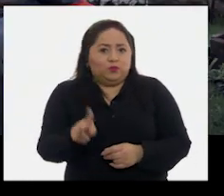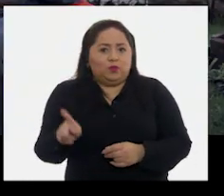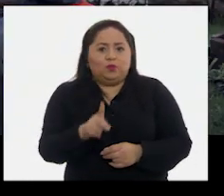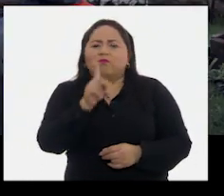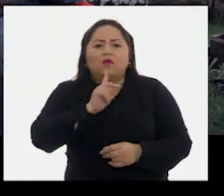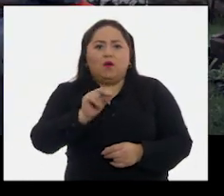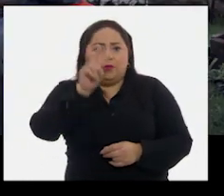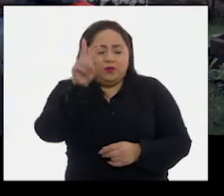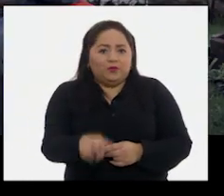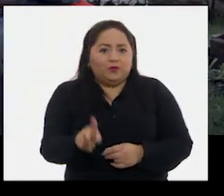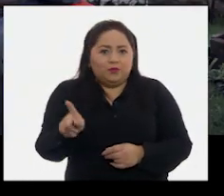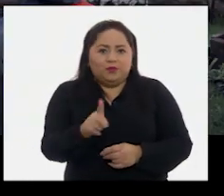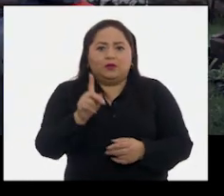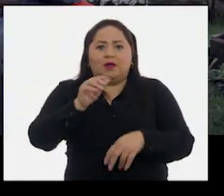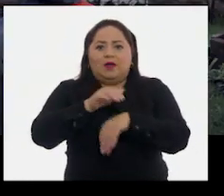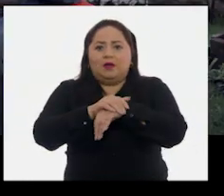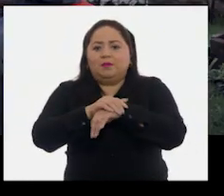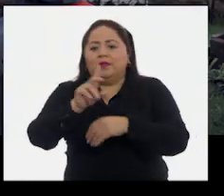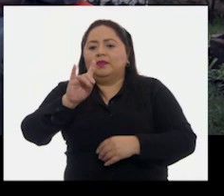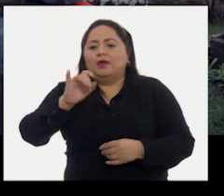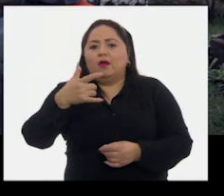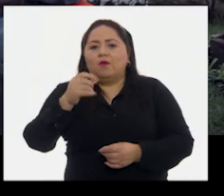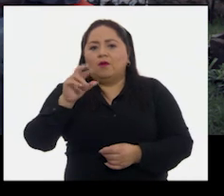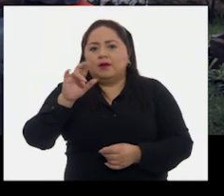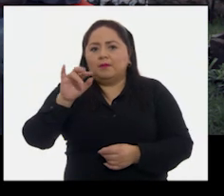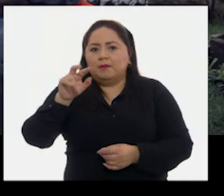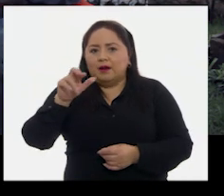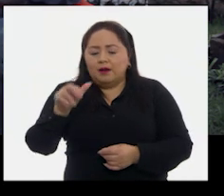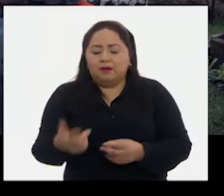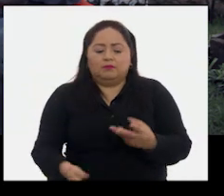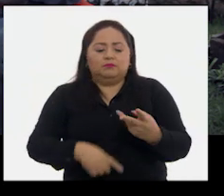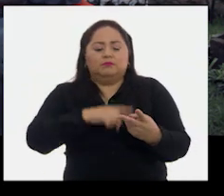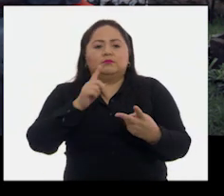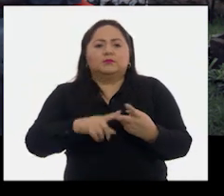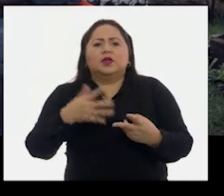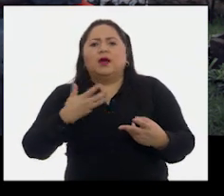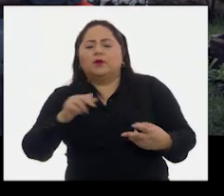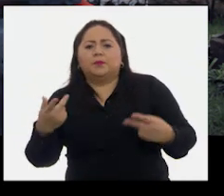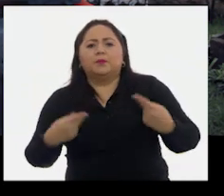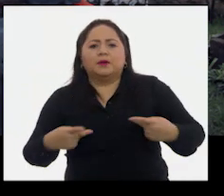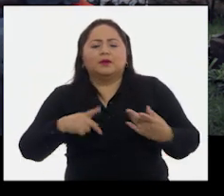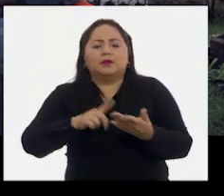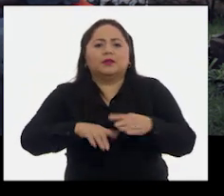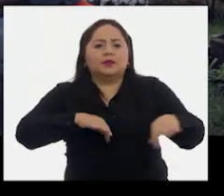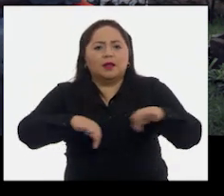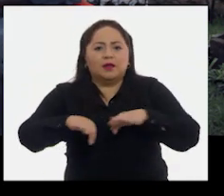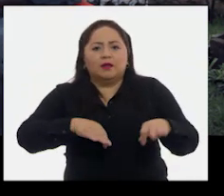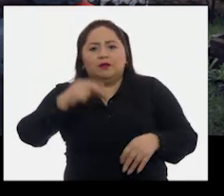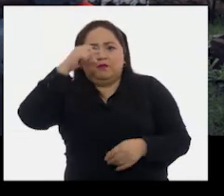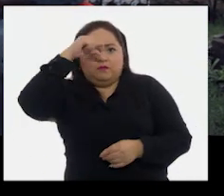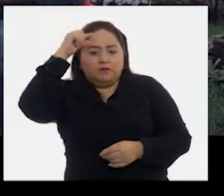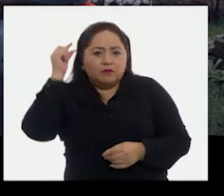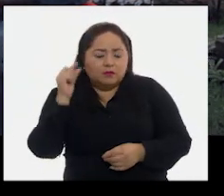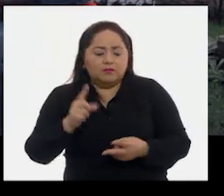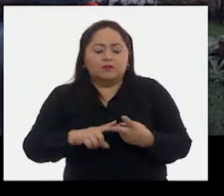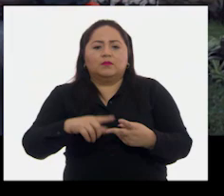¿no? Ahí están amigos de Diego Rivera, están gente que trabaja con Frida Kahlo, gente que trabaja